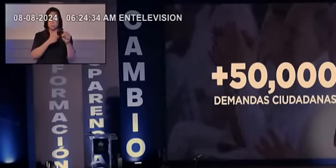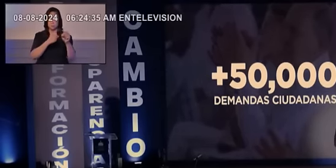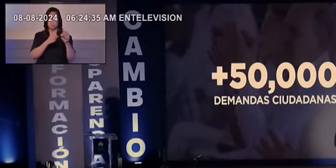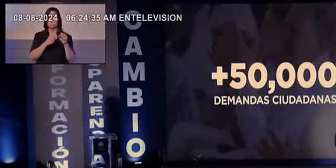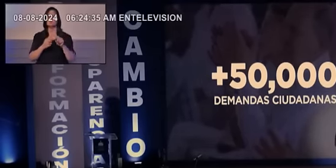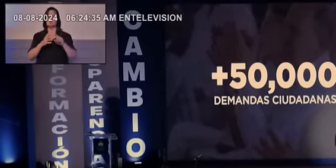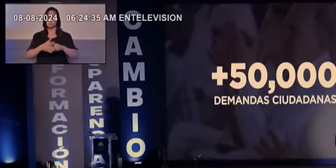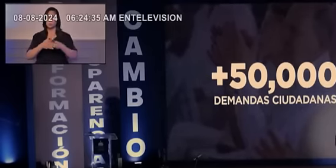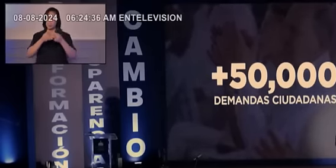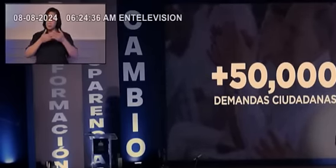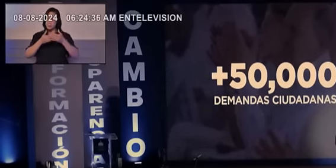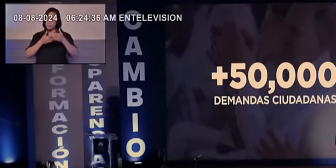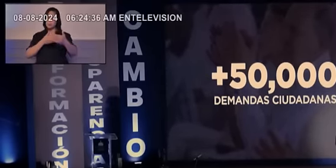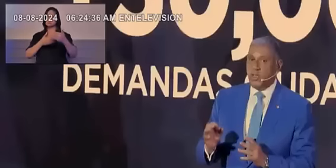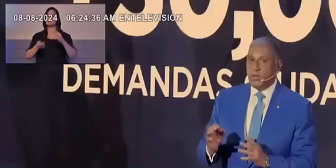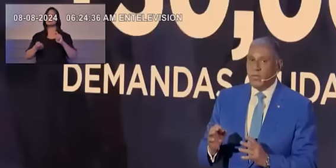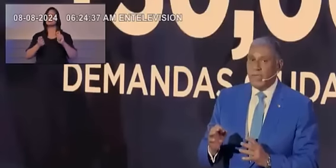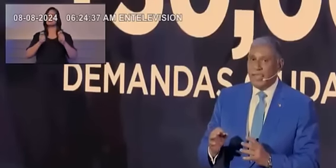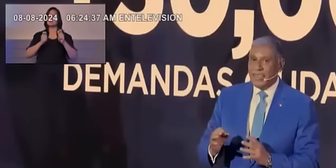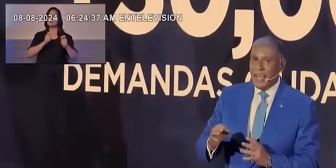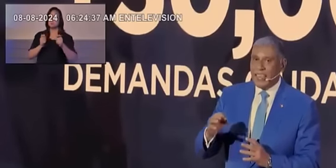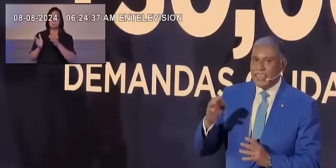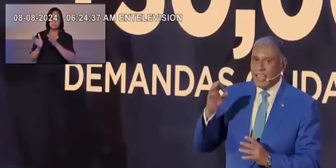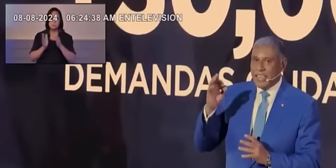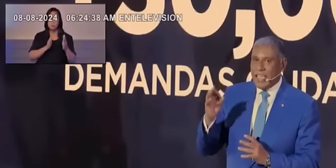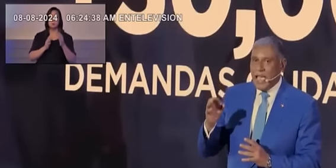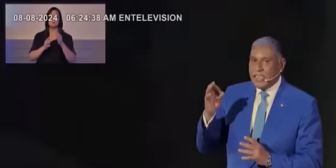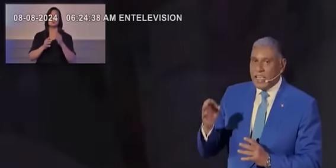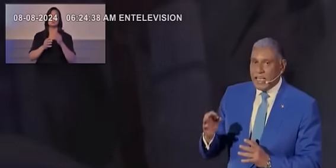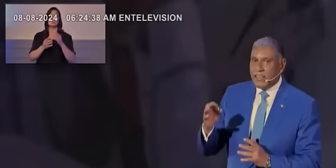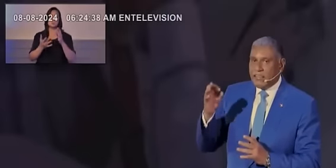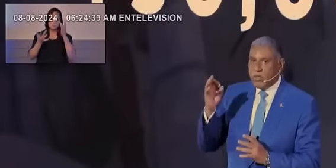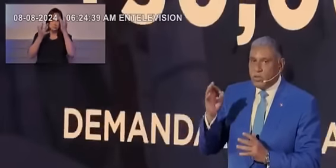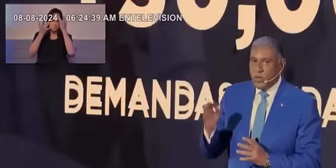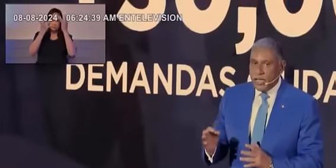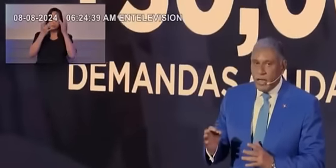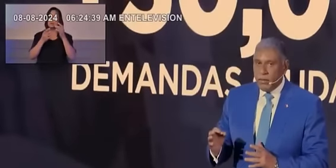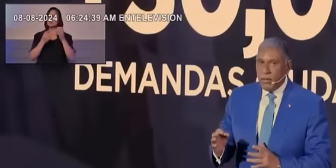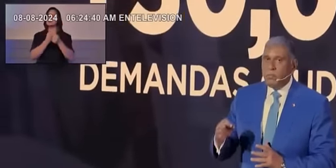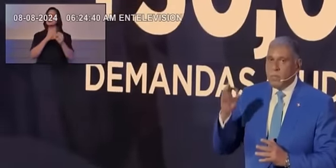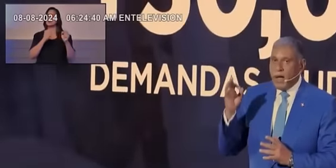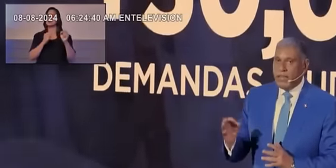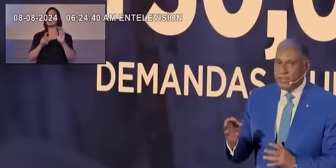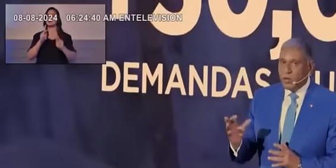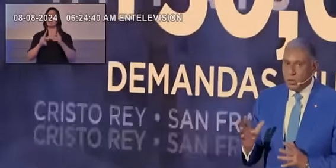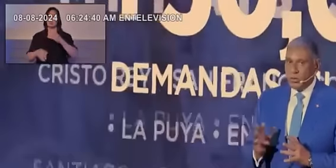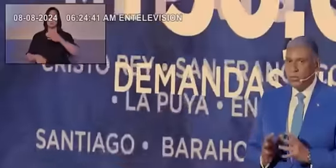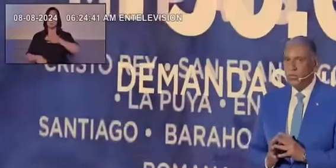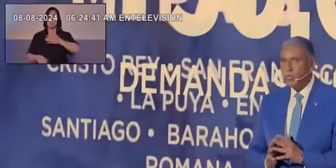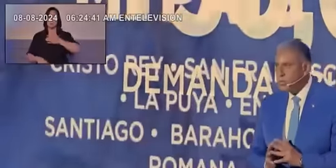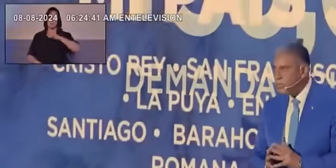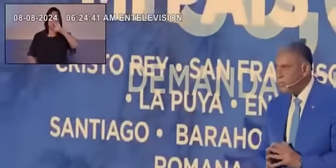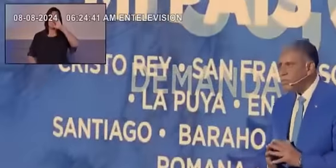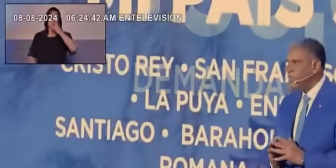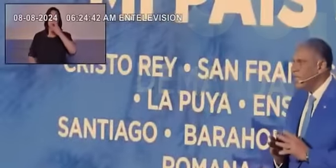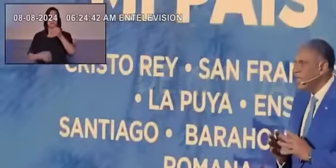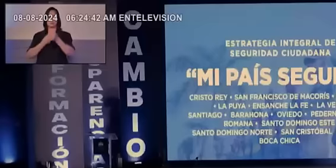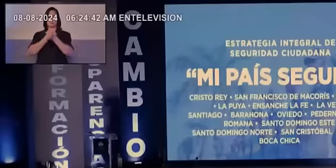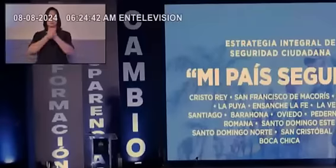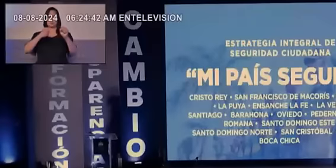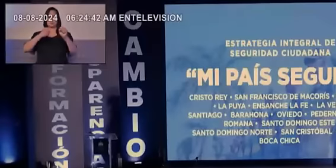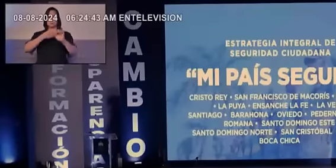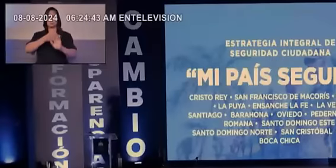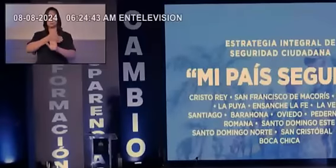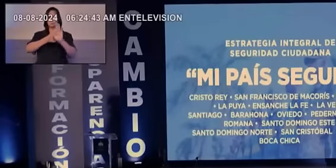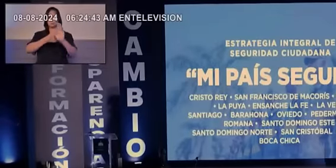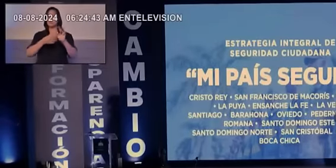Hay que reconocer. Todavía el gobierno me habla de porcentajes y yo vivo en contra de los porcentajes, porque yo